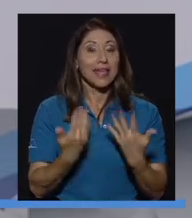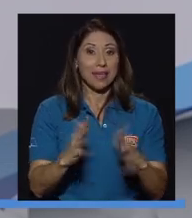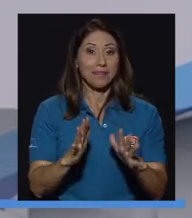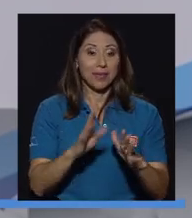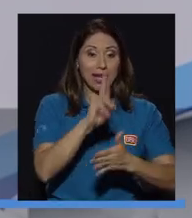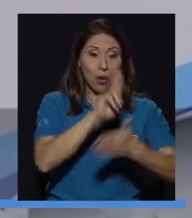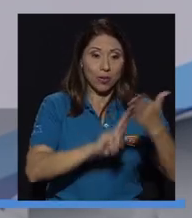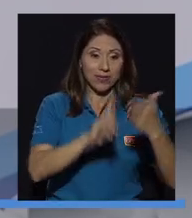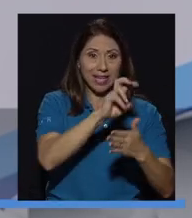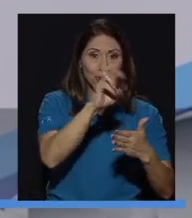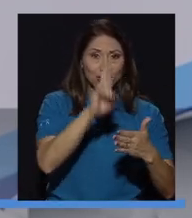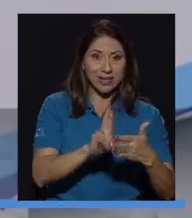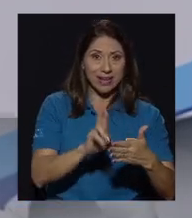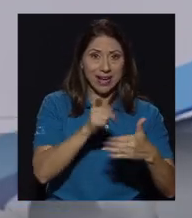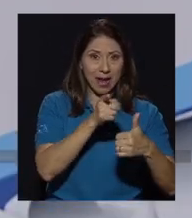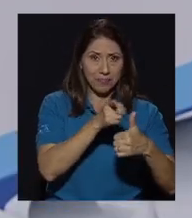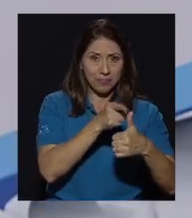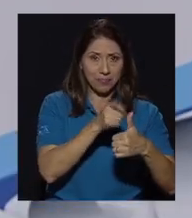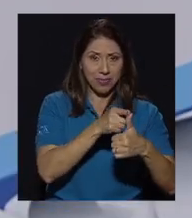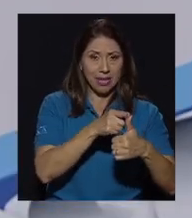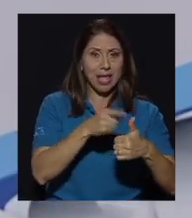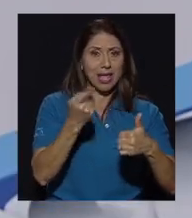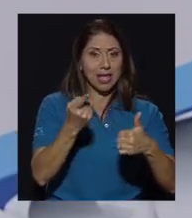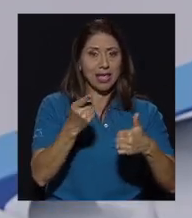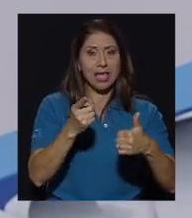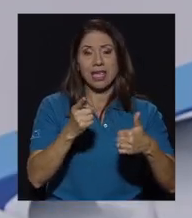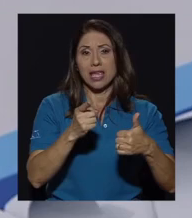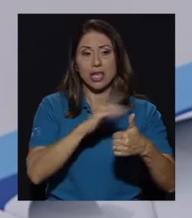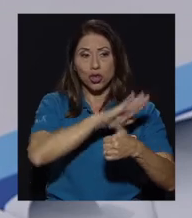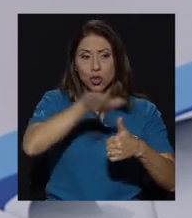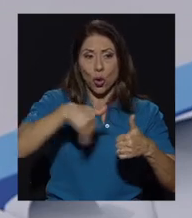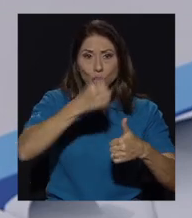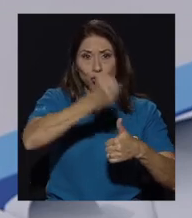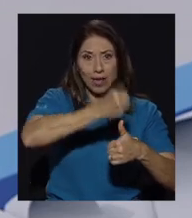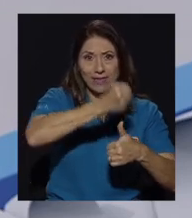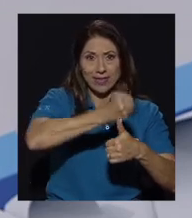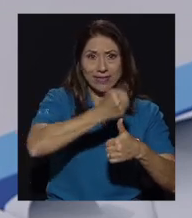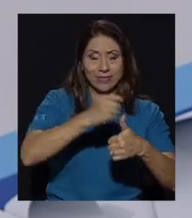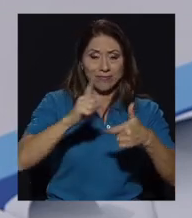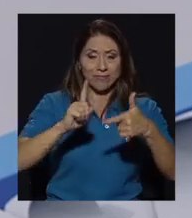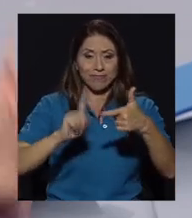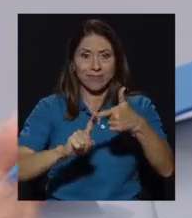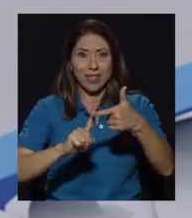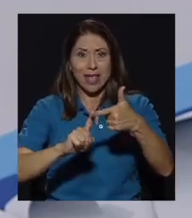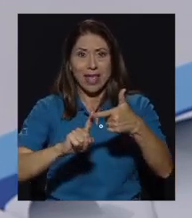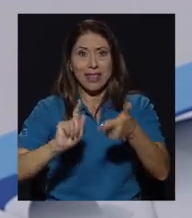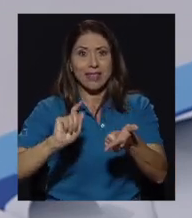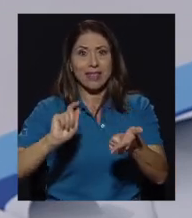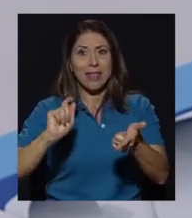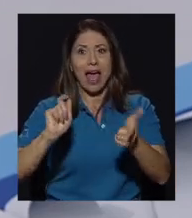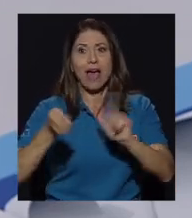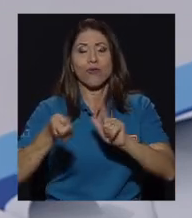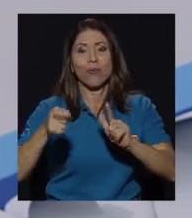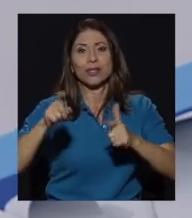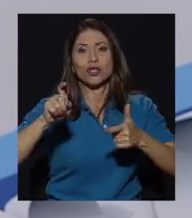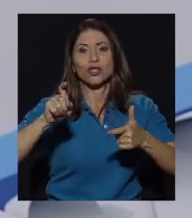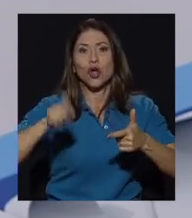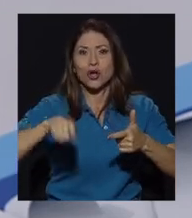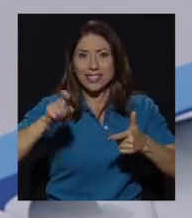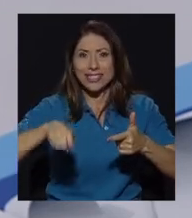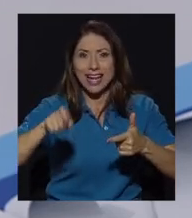estratégica de la universidad de costa rica y todo su quehacer académico con las grandes transformaciones o con las